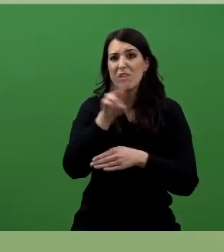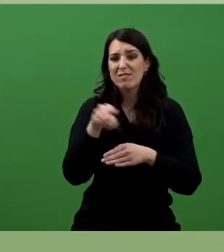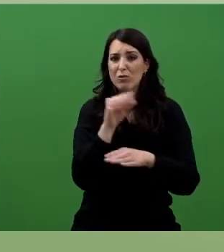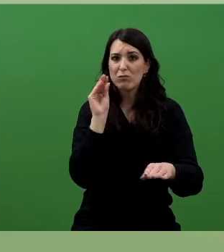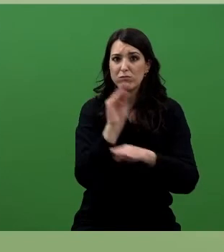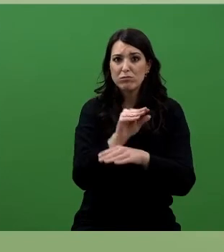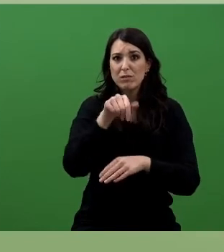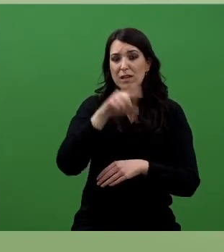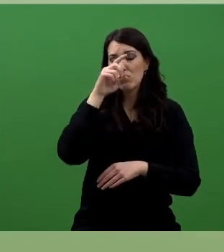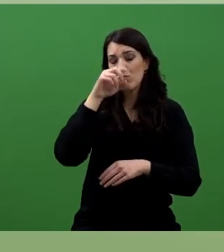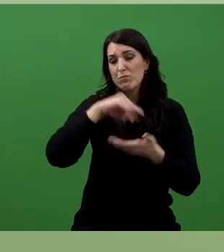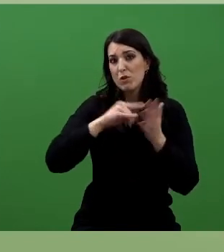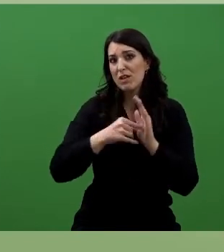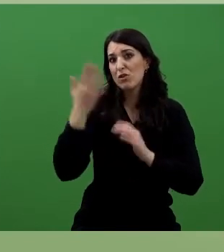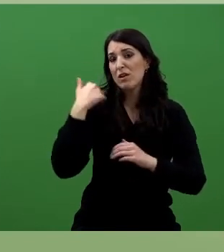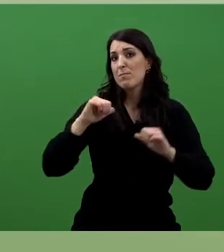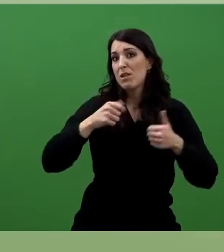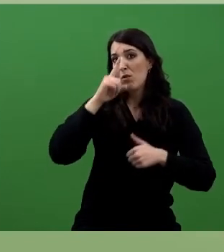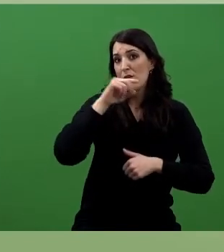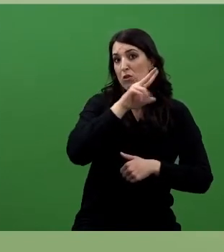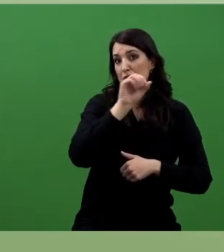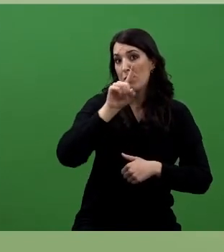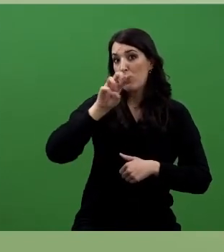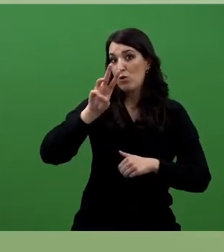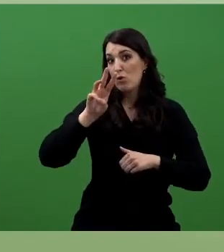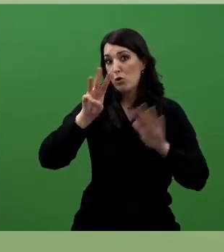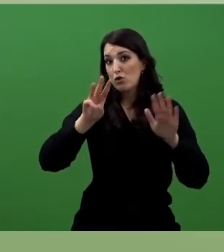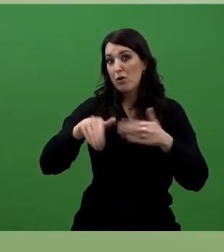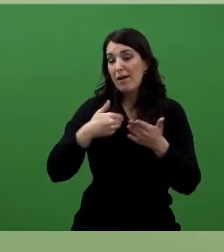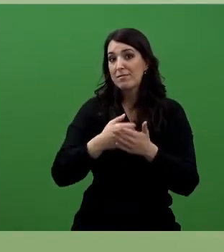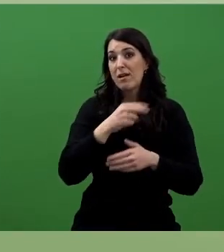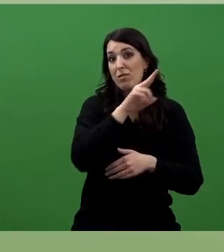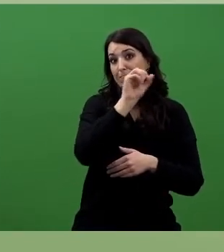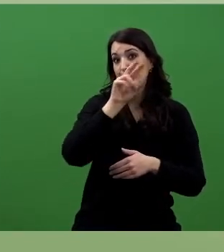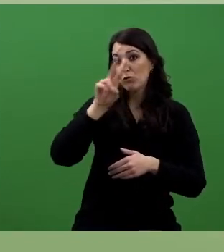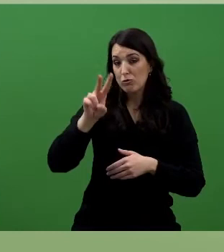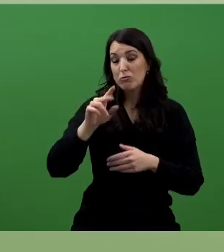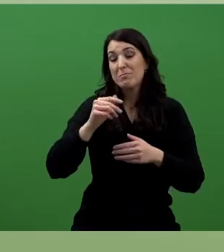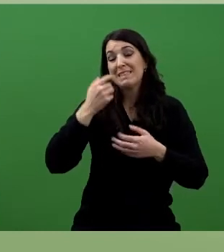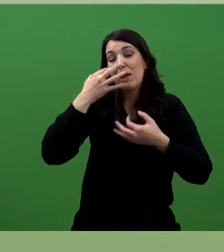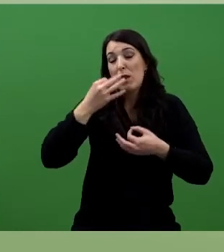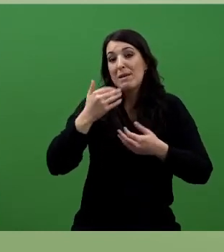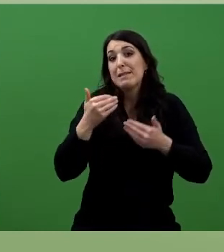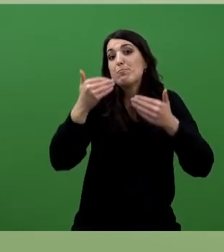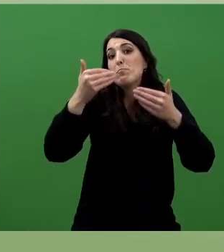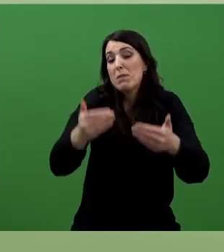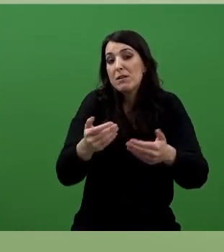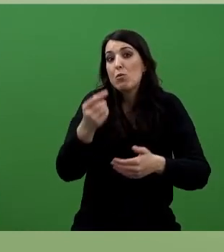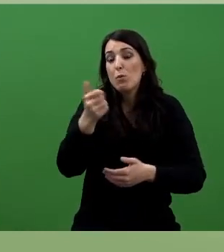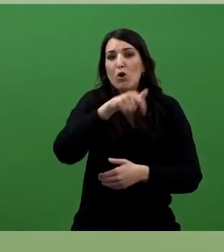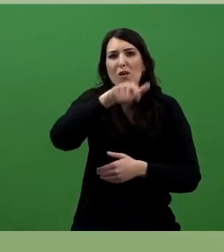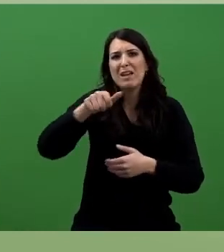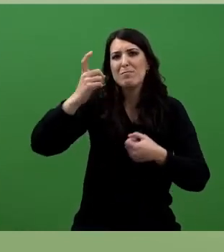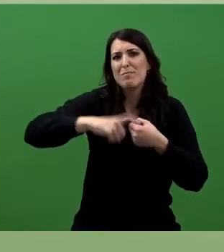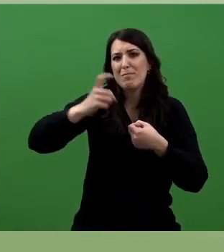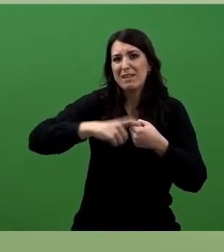que va desde el 2018 hasta el 2022, aunque seguramente lo extenderemos un poco más. Y hay participantes de más